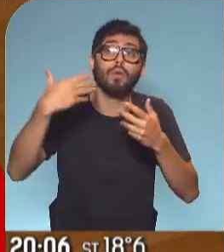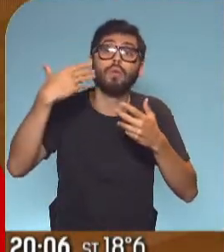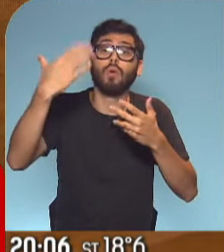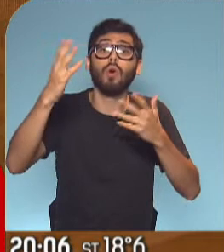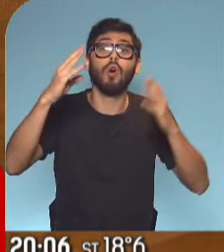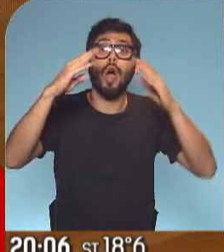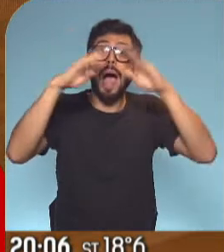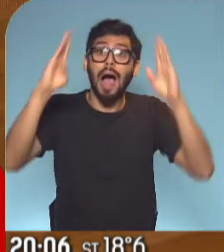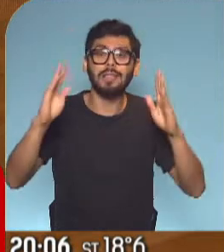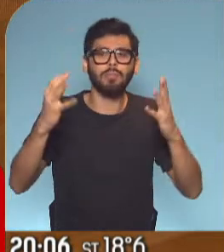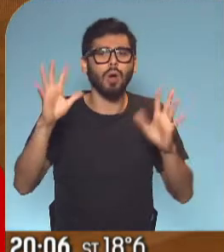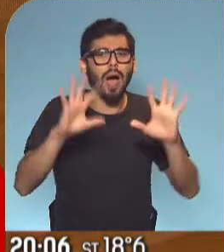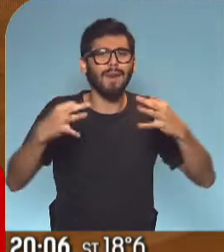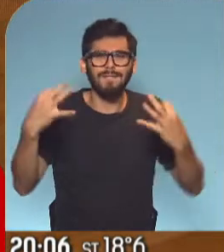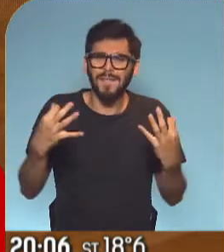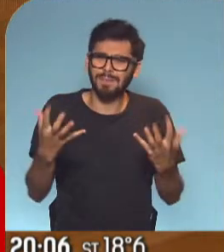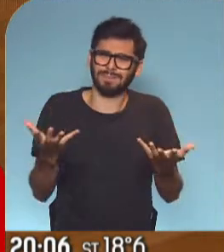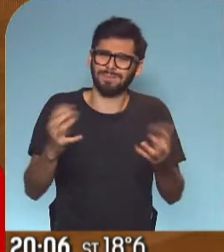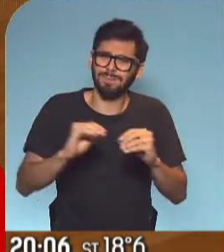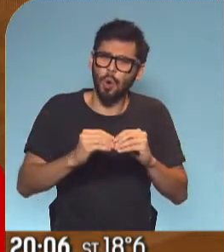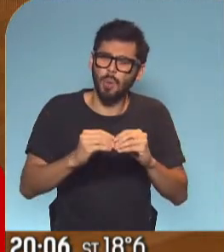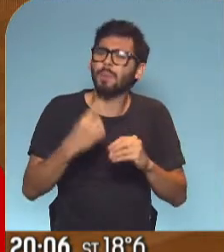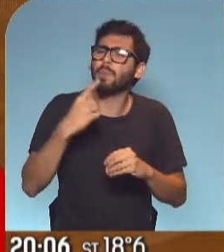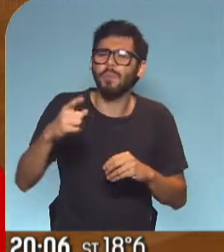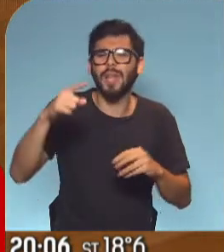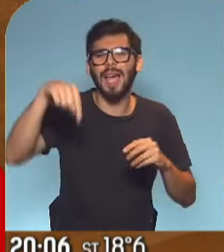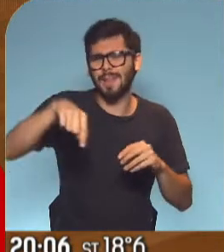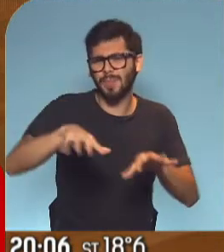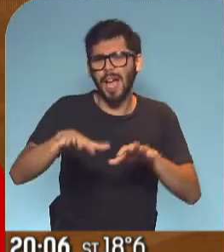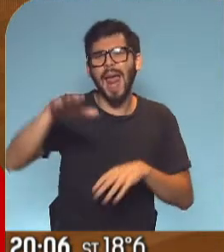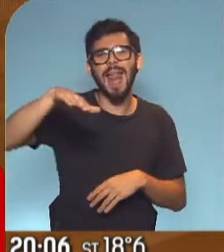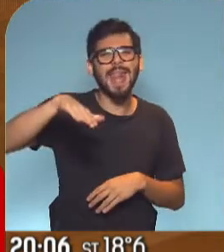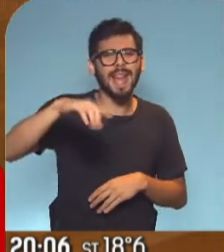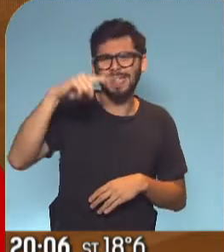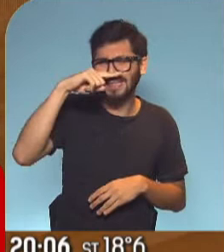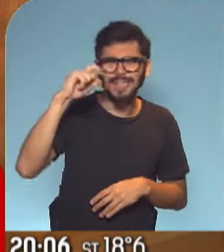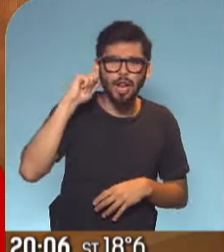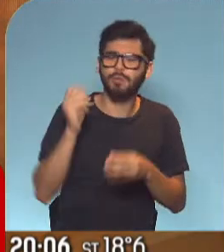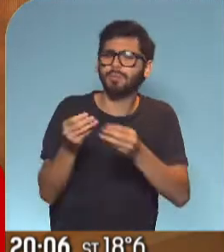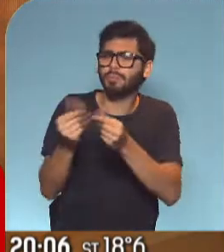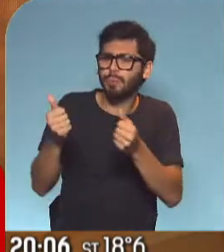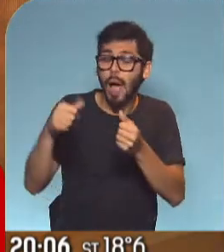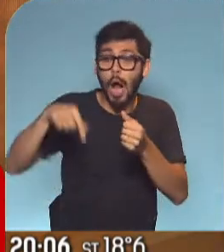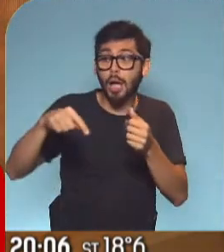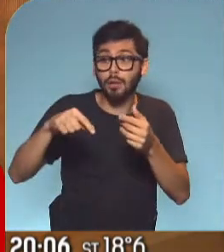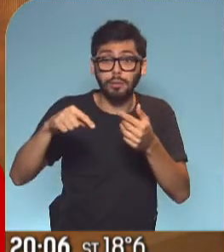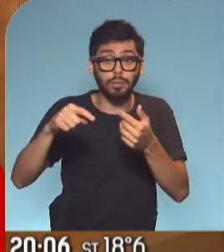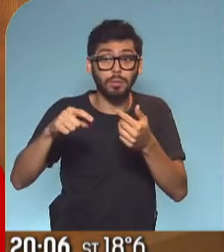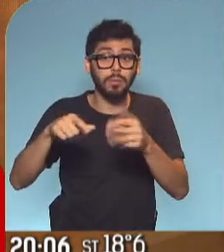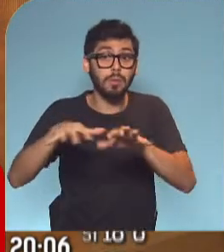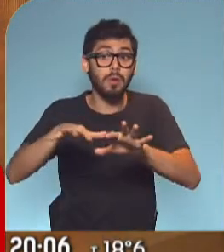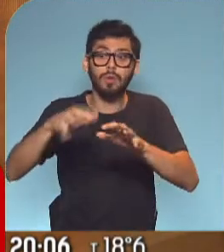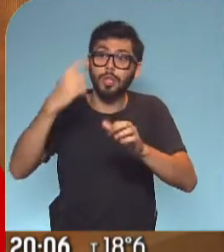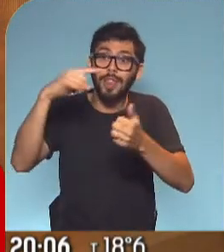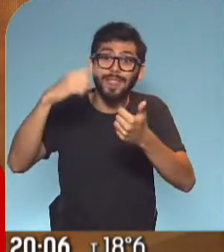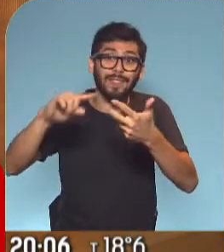las condiciones para armar su vivienda. En el caso de esta niña de 7 años que ha desaparecido, ha habido de todo en el mismo caso, ¿no? Recién